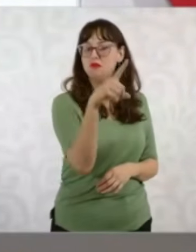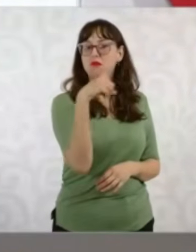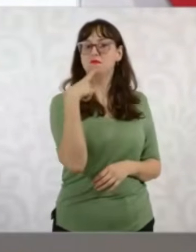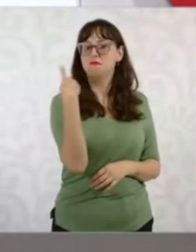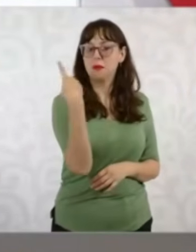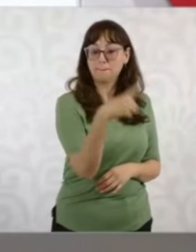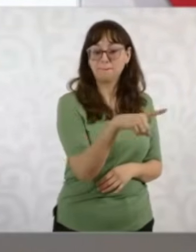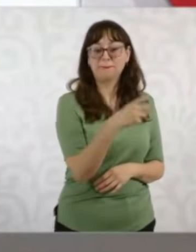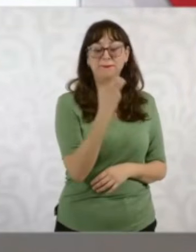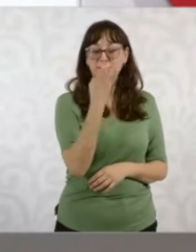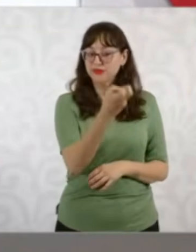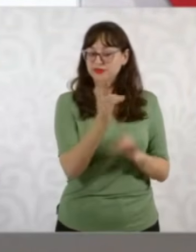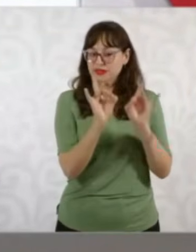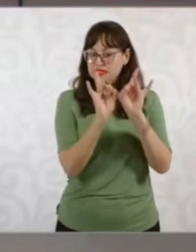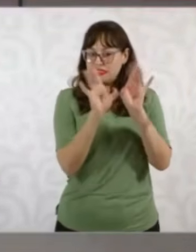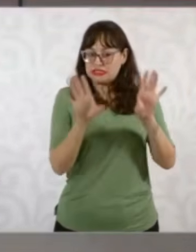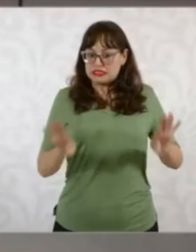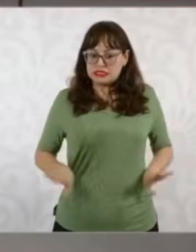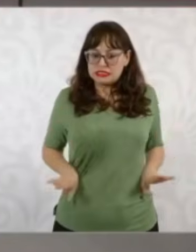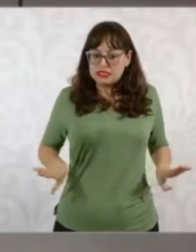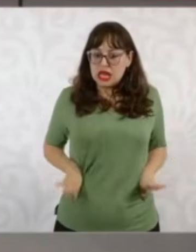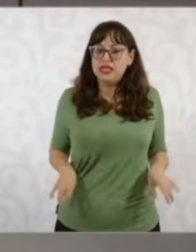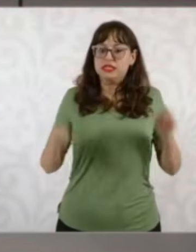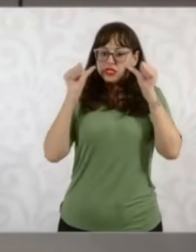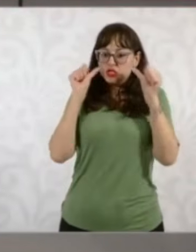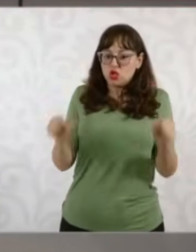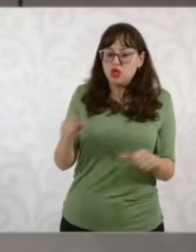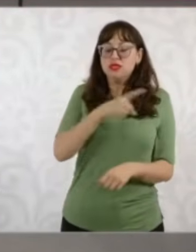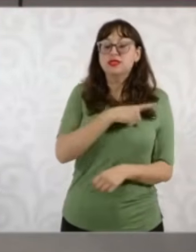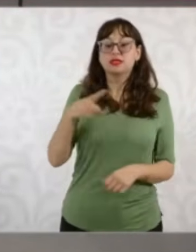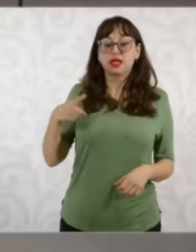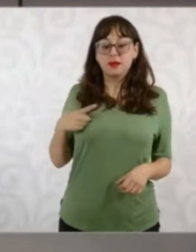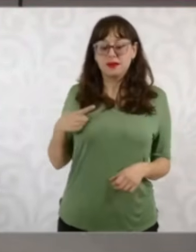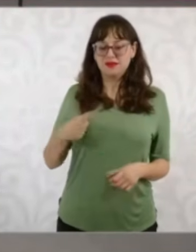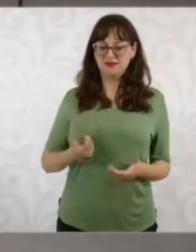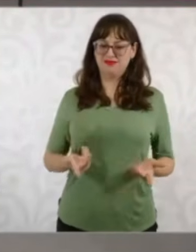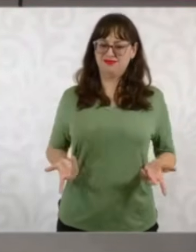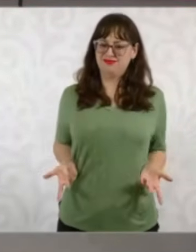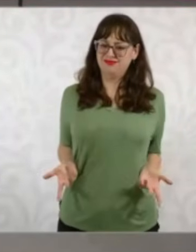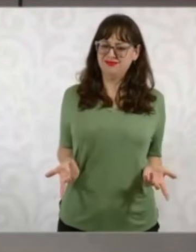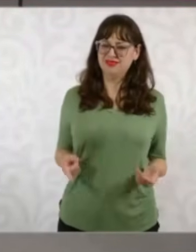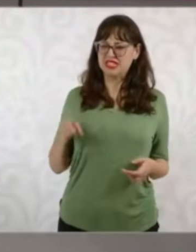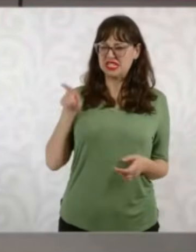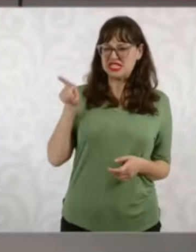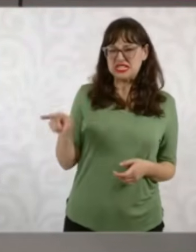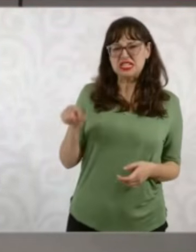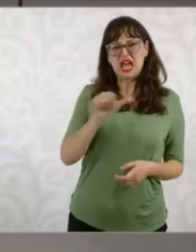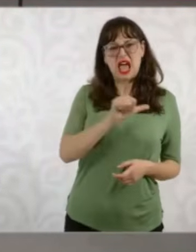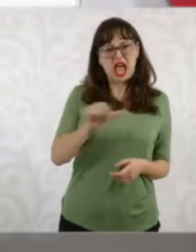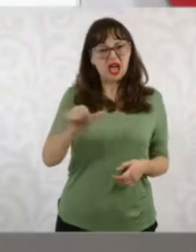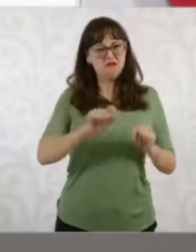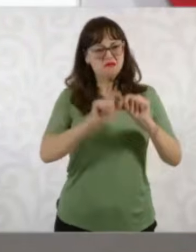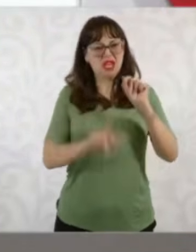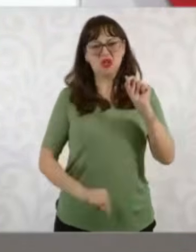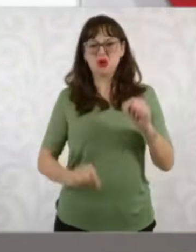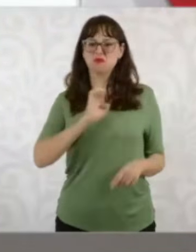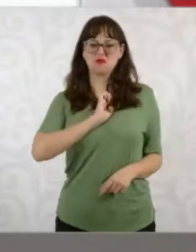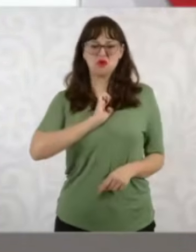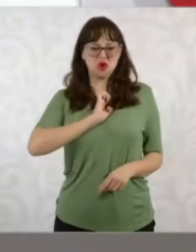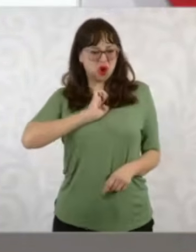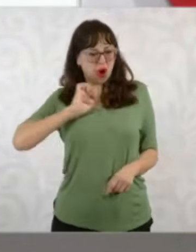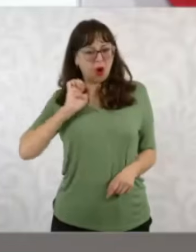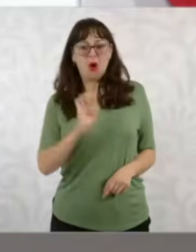presentando para la atención de estos casos, y esto, en su odio por México,